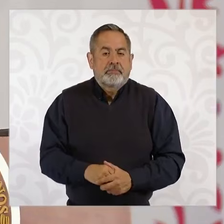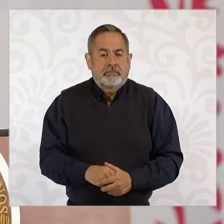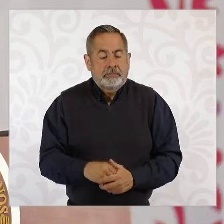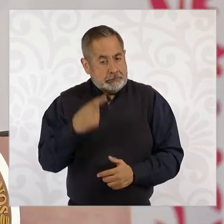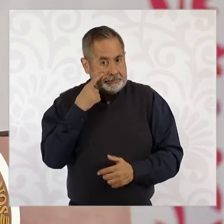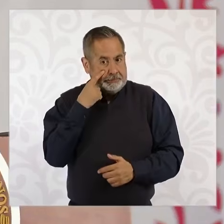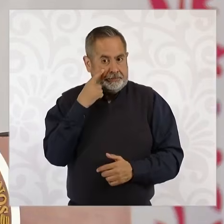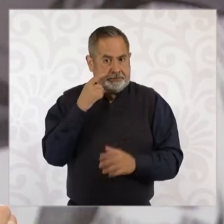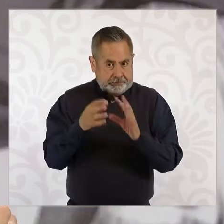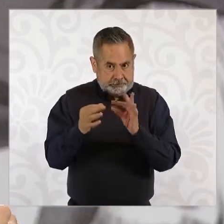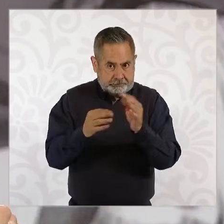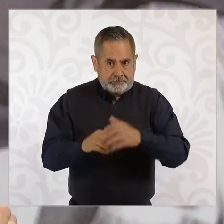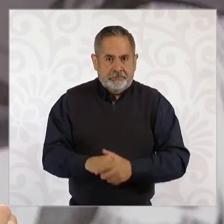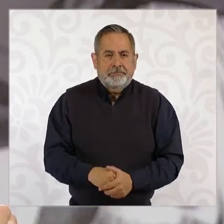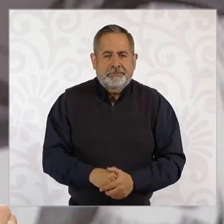fíjense,